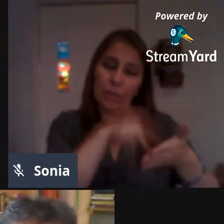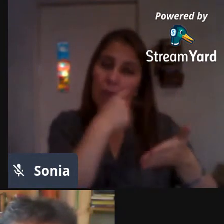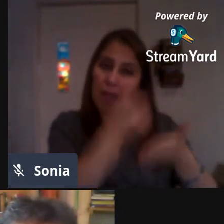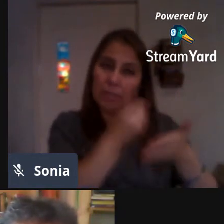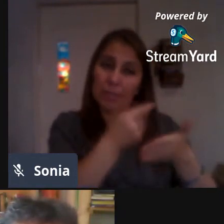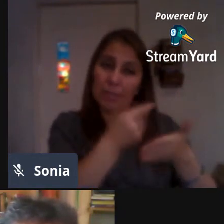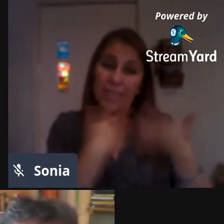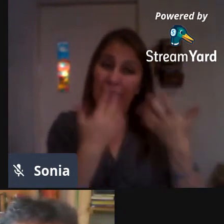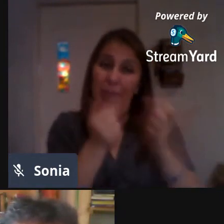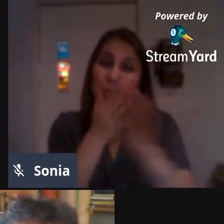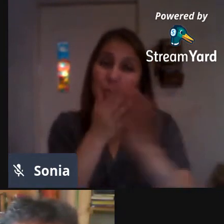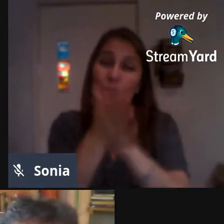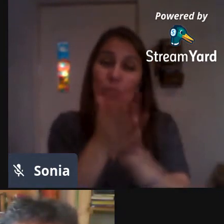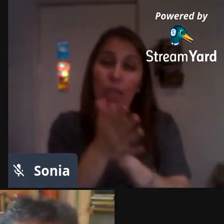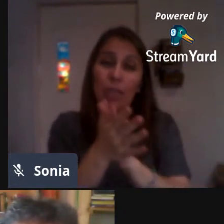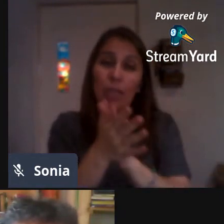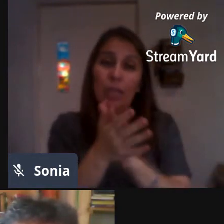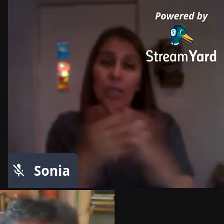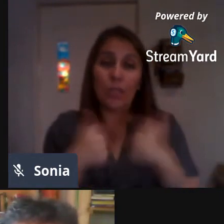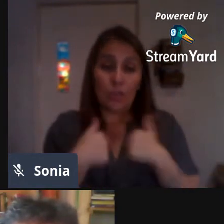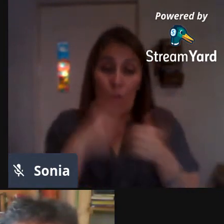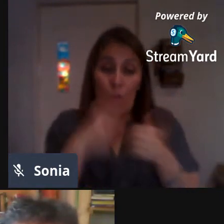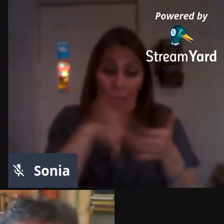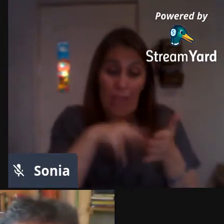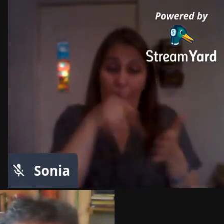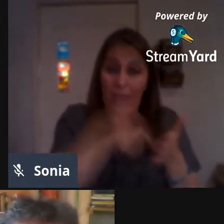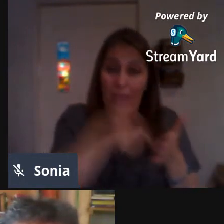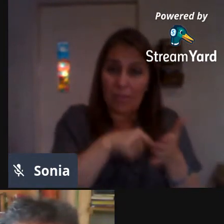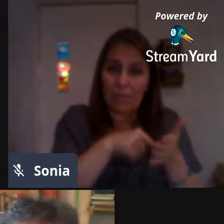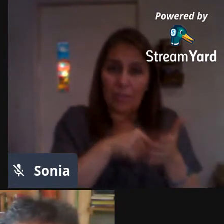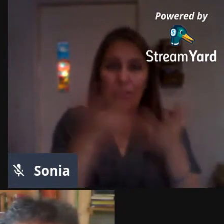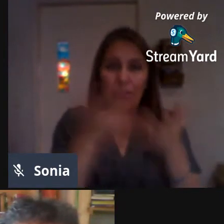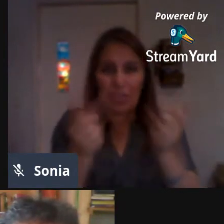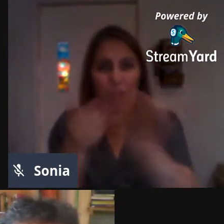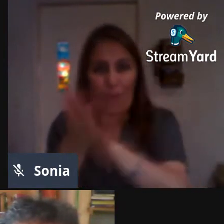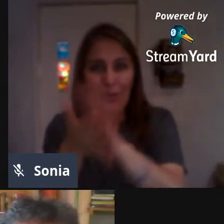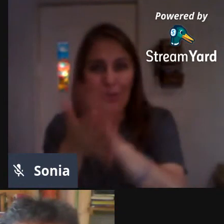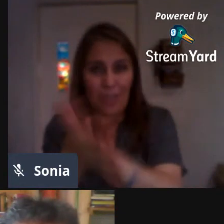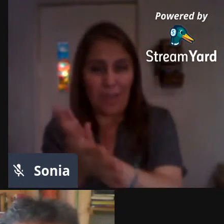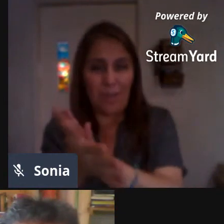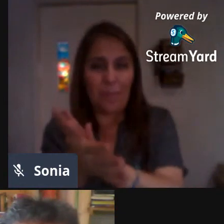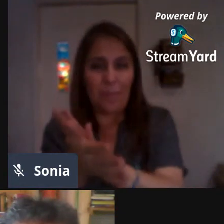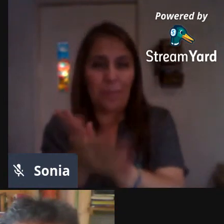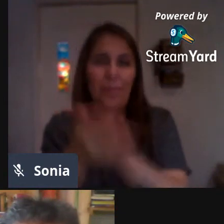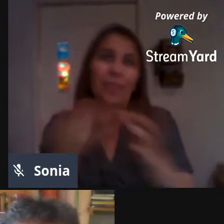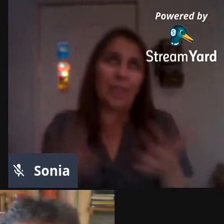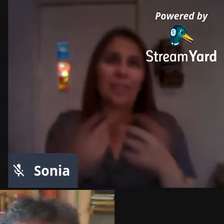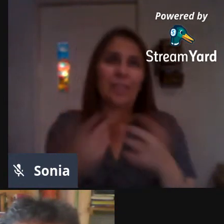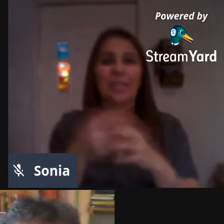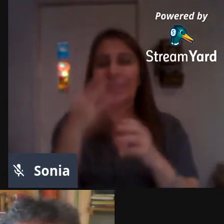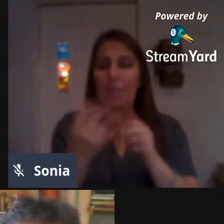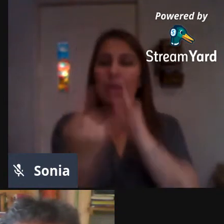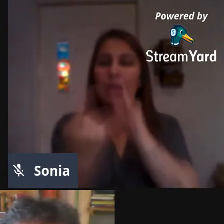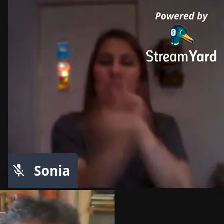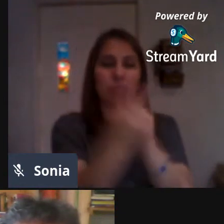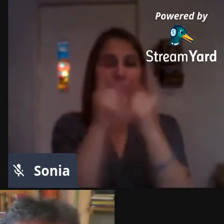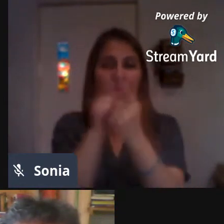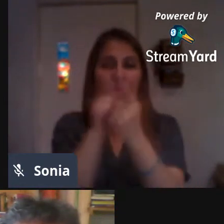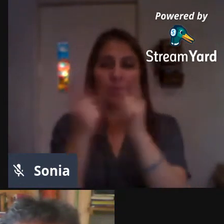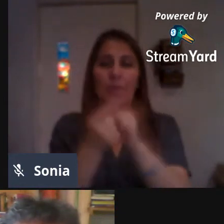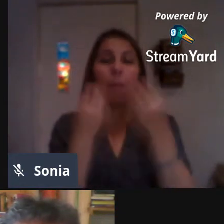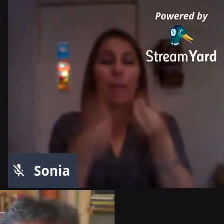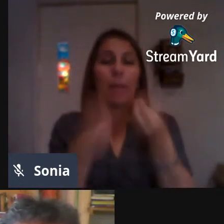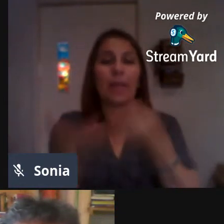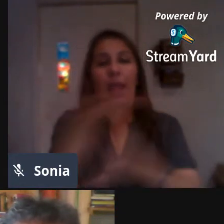hablando de que estamos leyendo con otros y por eso es que nos buscamos y nos encontramos para tertuliar para hablarle al